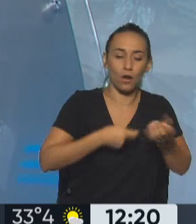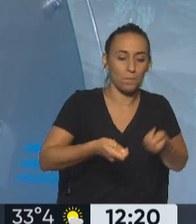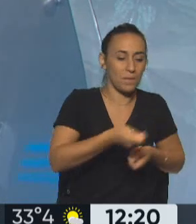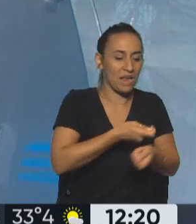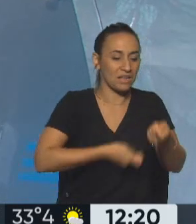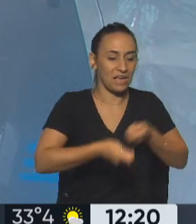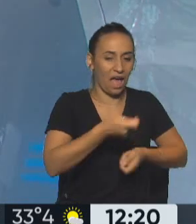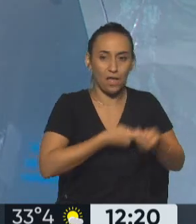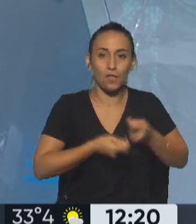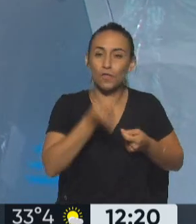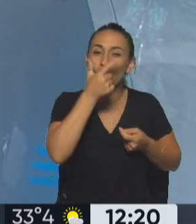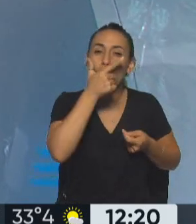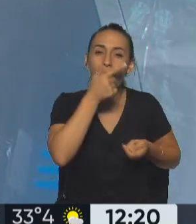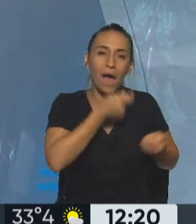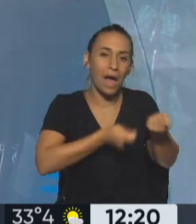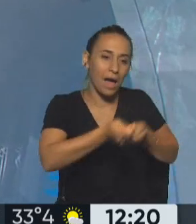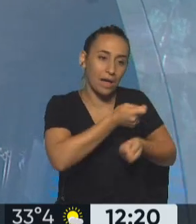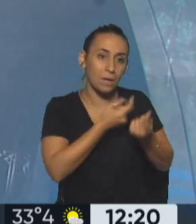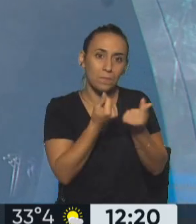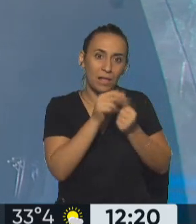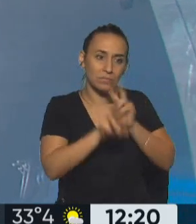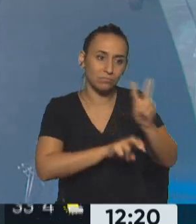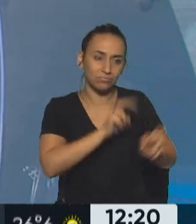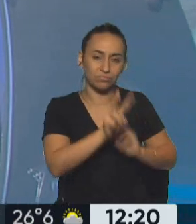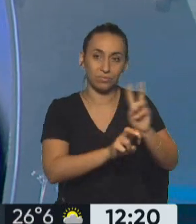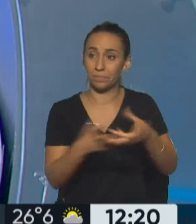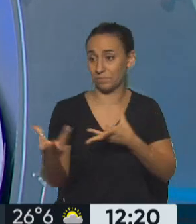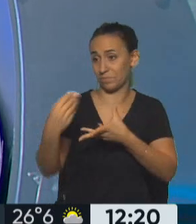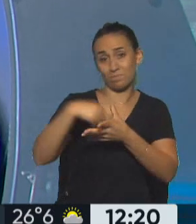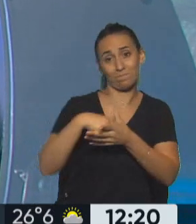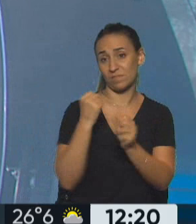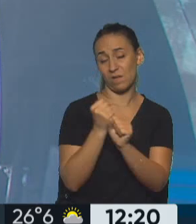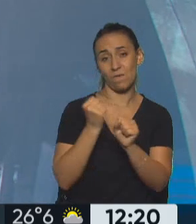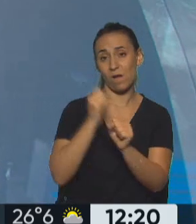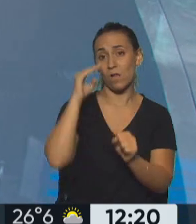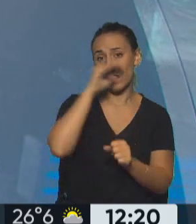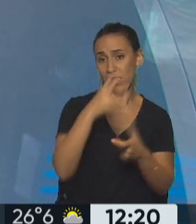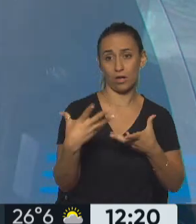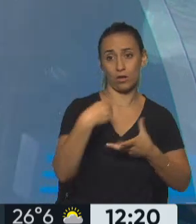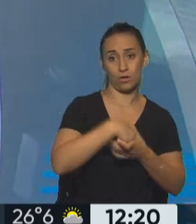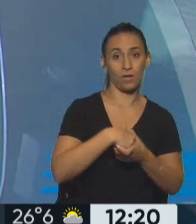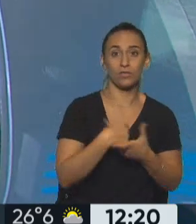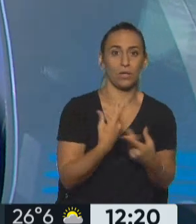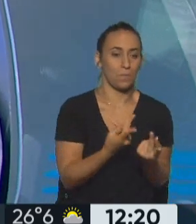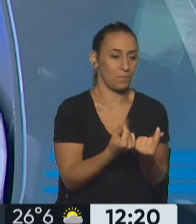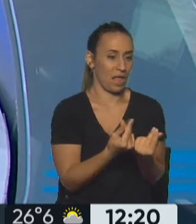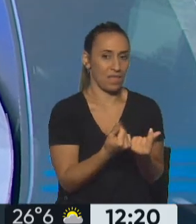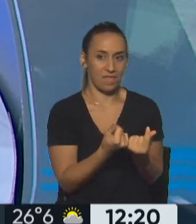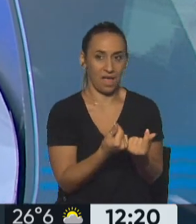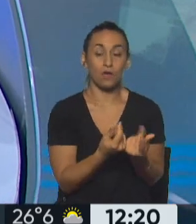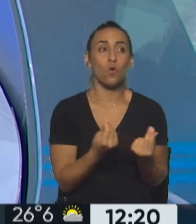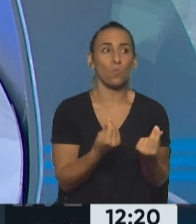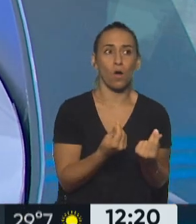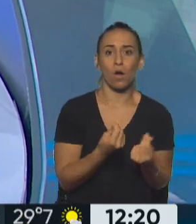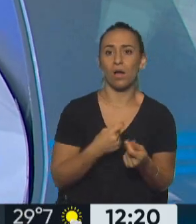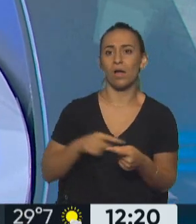a tanta violencia se incorpora a la economía legal y fundamentalmente se incorpora, no se lava este dinero en las cárceles, no la lavan